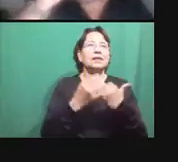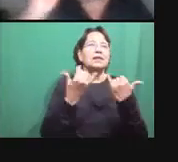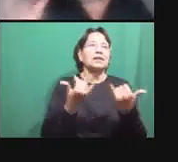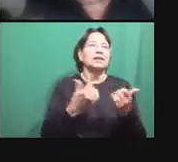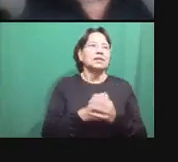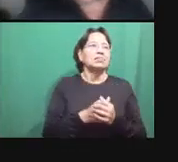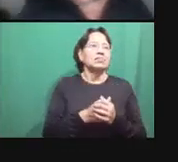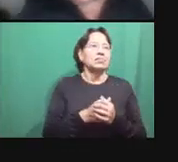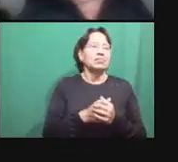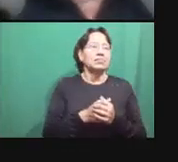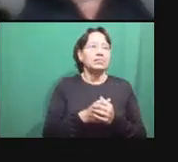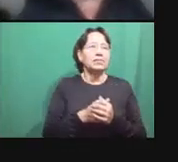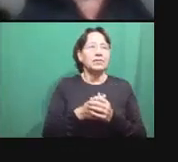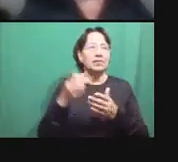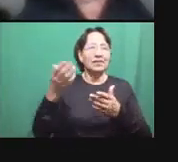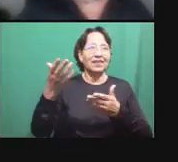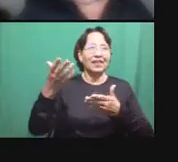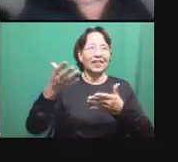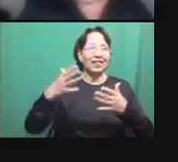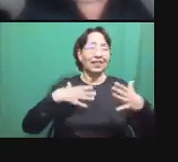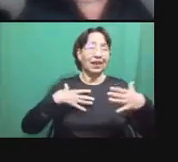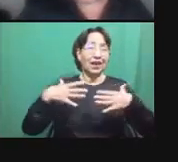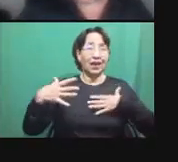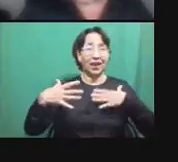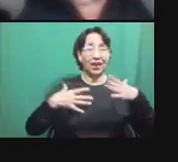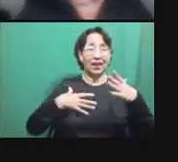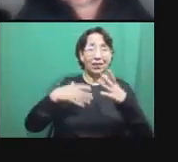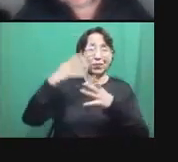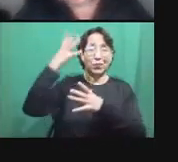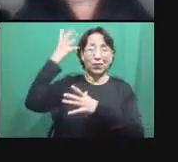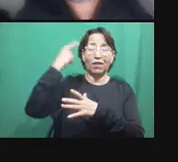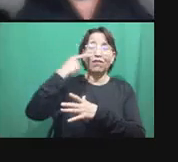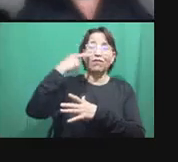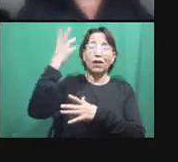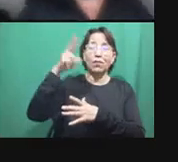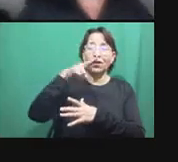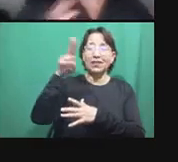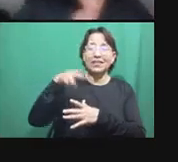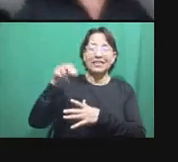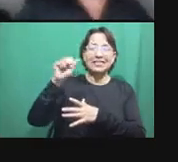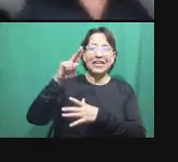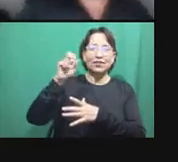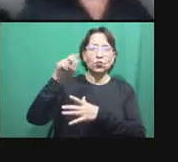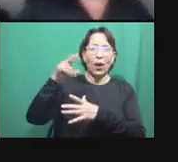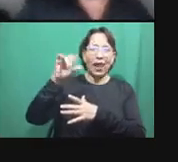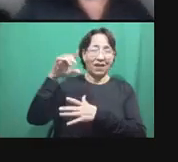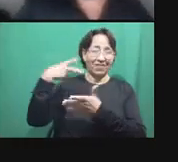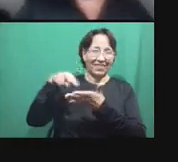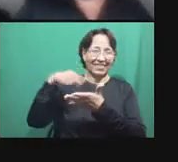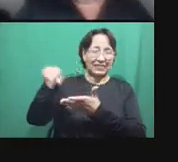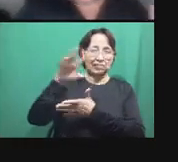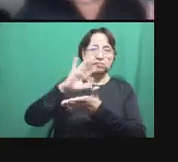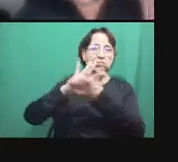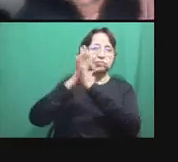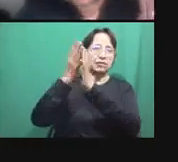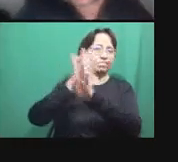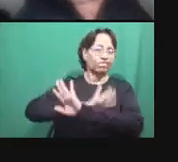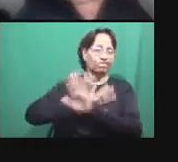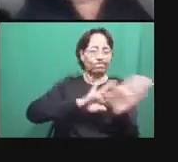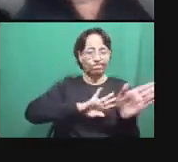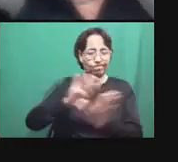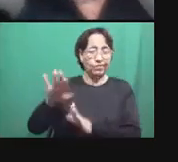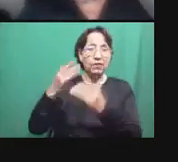y el Teatro Junín, una de las salas de zarzuelas más grandes del mundo para entonces, y lo destruye para construir